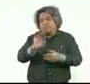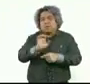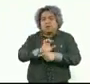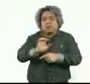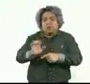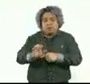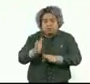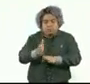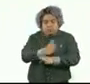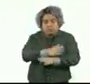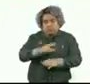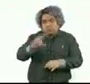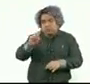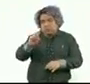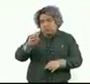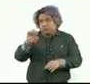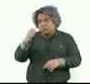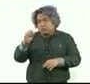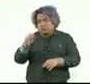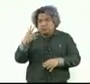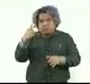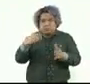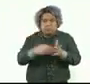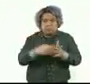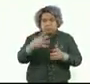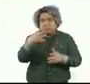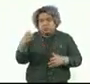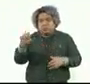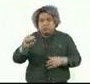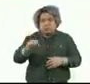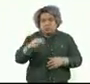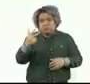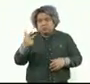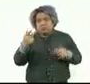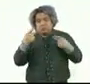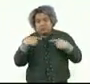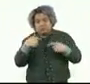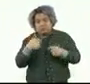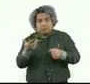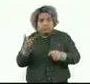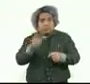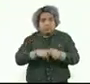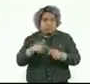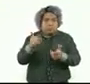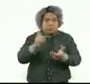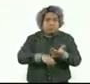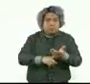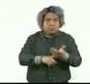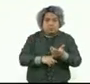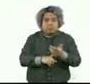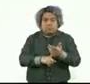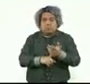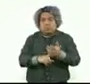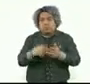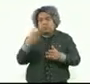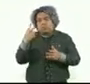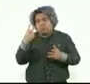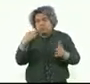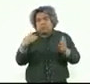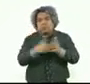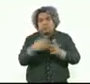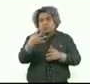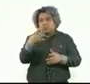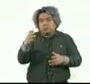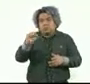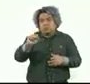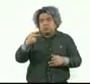de enero, podría ser, con las 2.468 hospitalizaciones que se tuvieron. Sí. No,